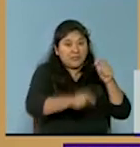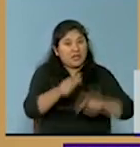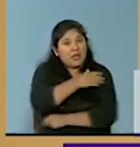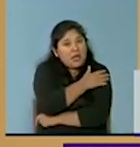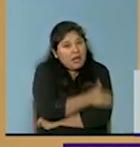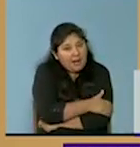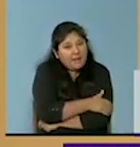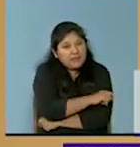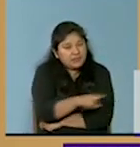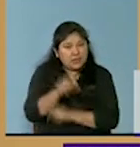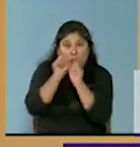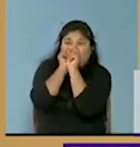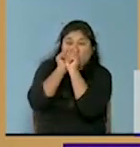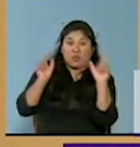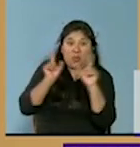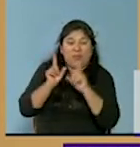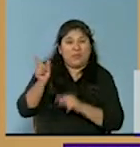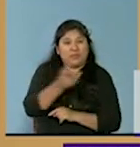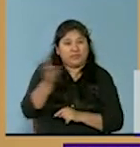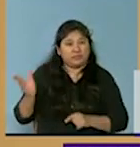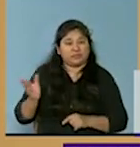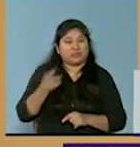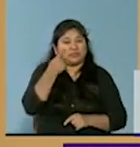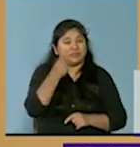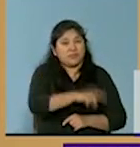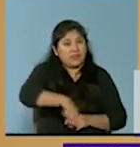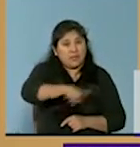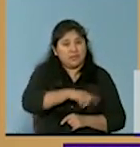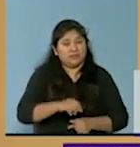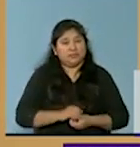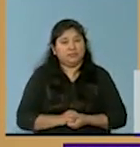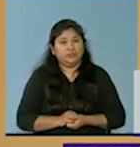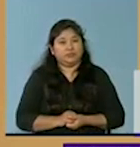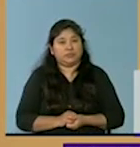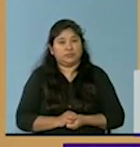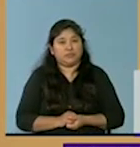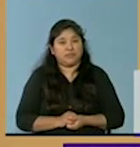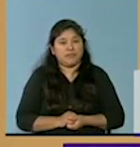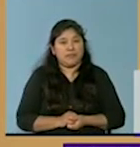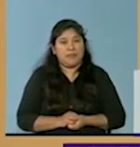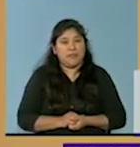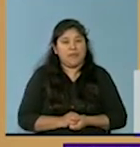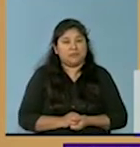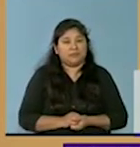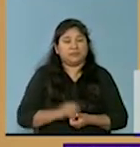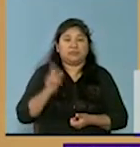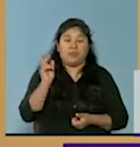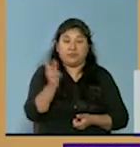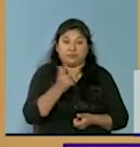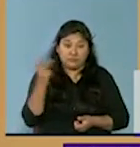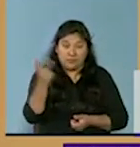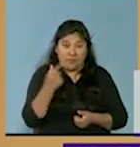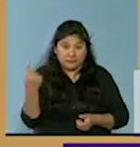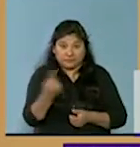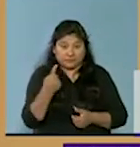gente porque me lo han comentado en la calle que ellos lejos de la postura de estar mostrando al contrario se